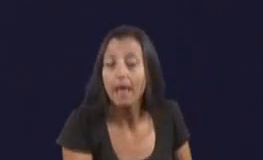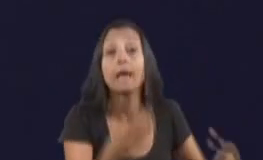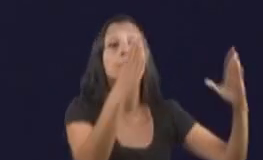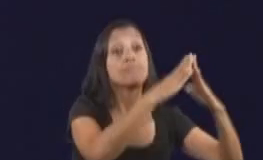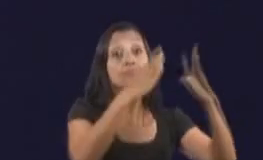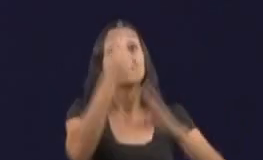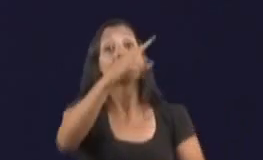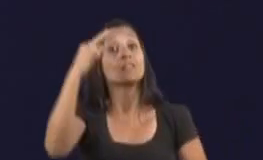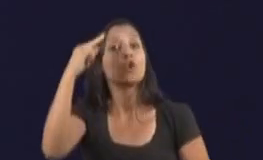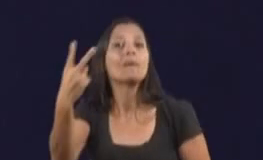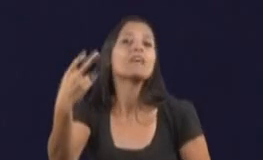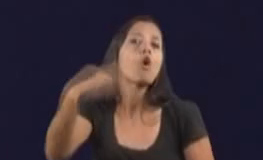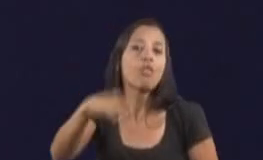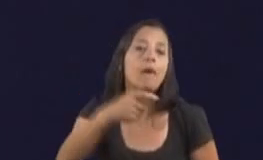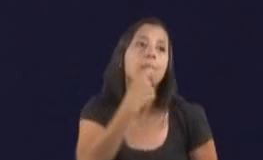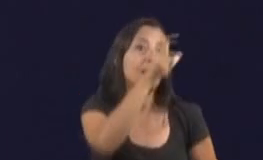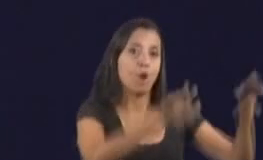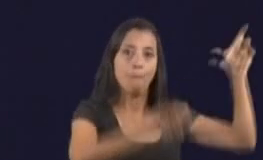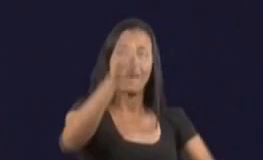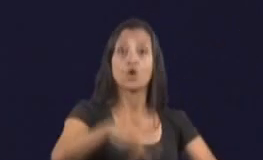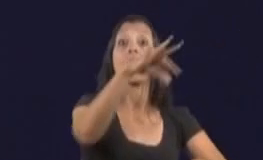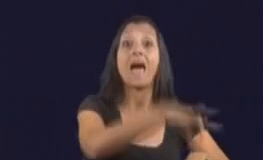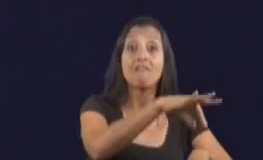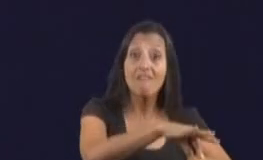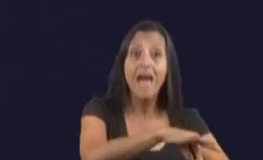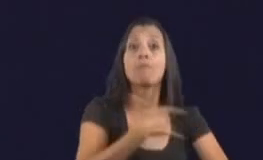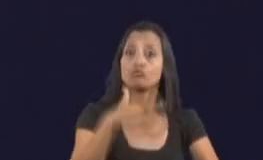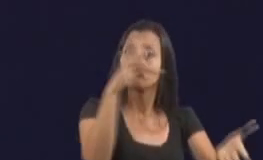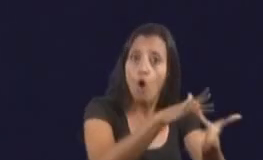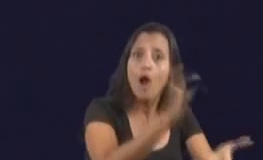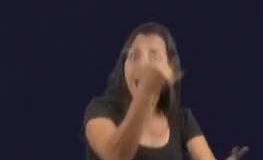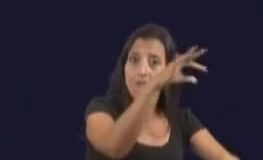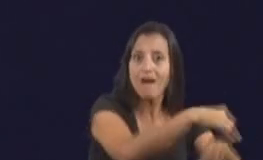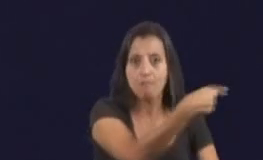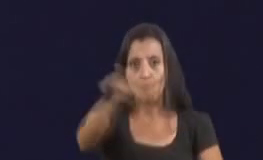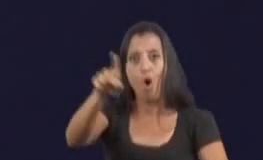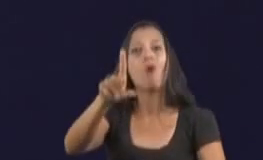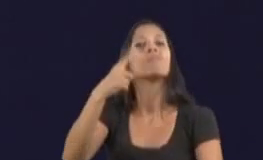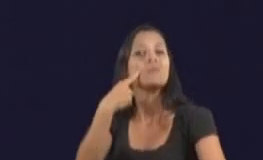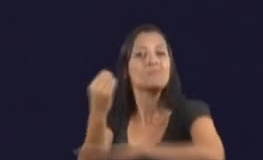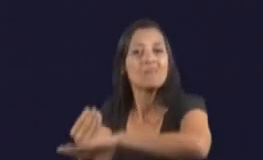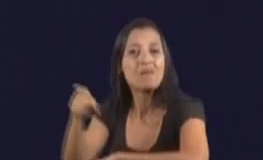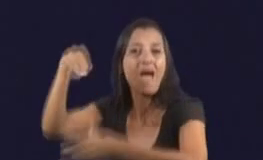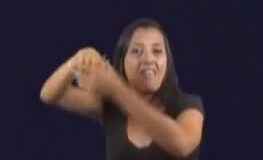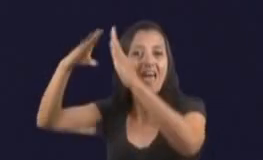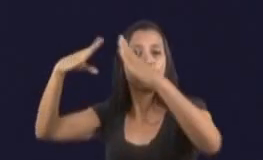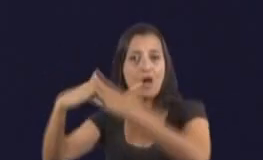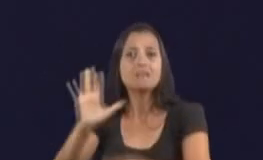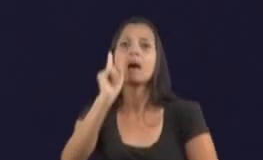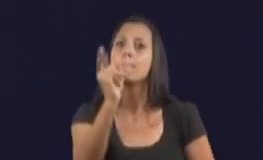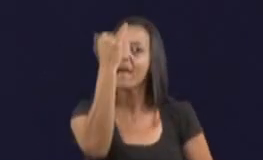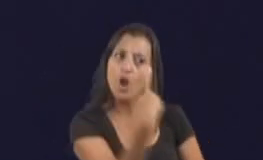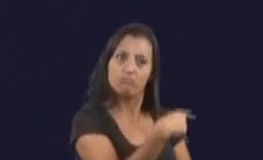a enfermos que estén cursando esta enfermedad. Sin embargo, había una asociación